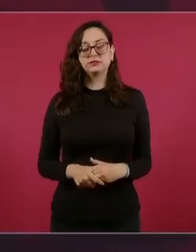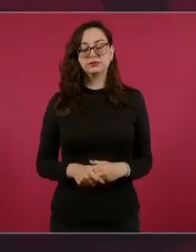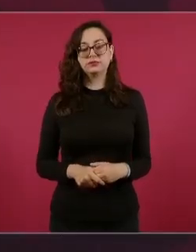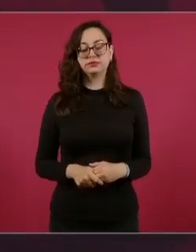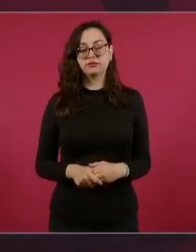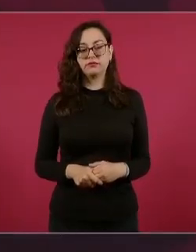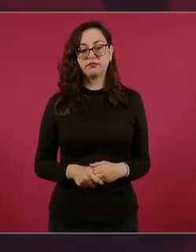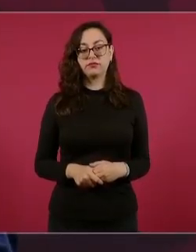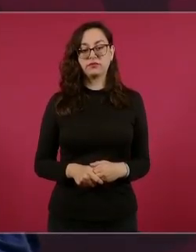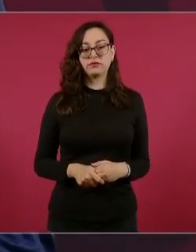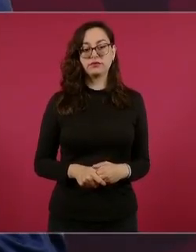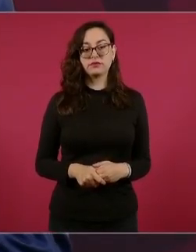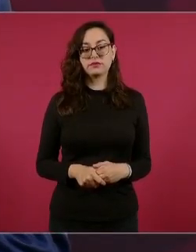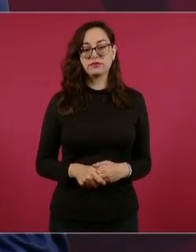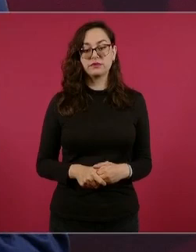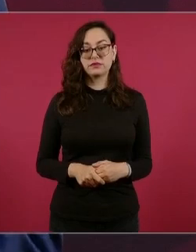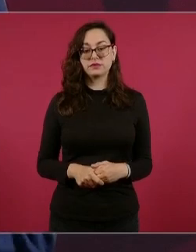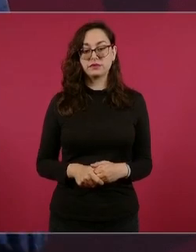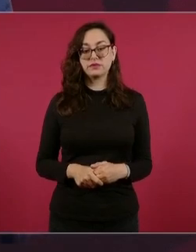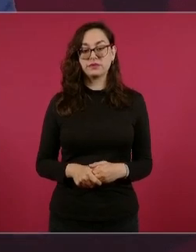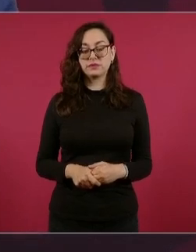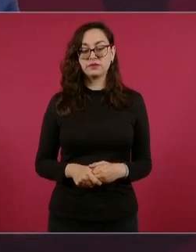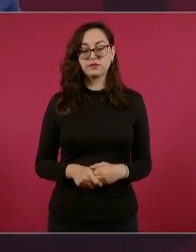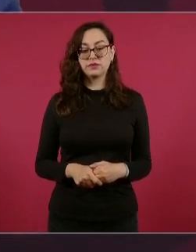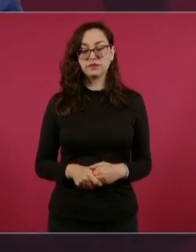nosotros vamos a